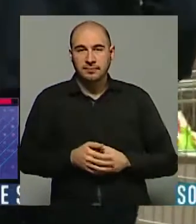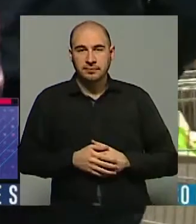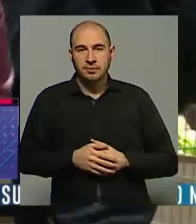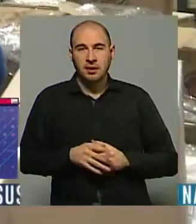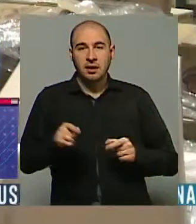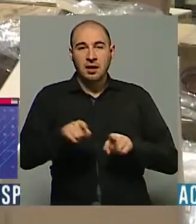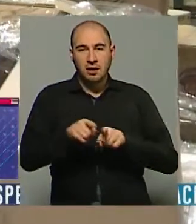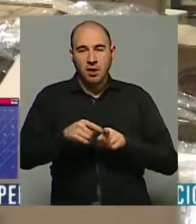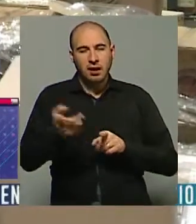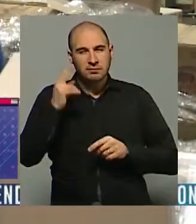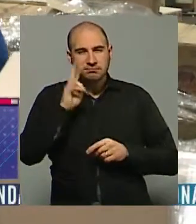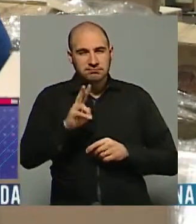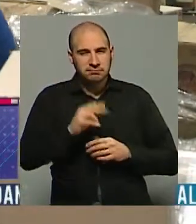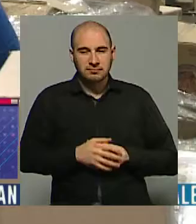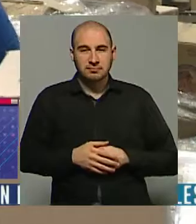con lo que venimos viendo